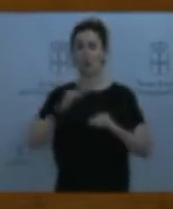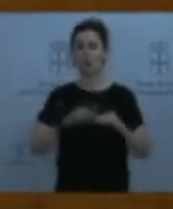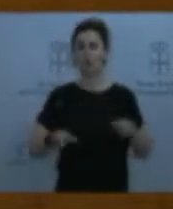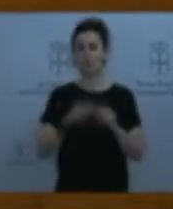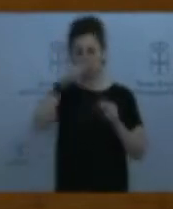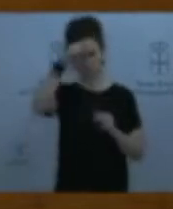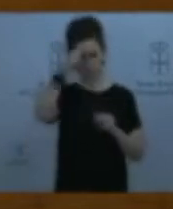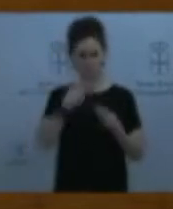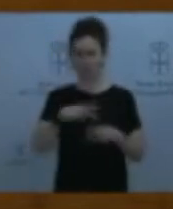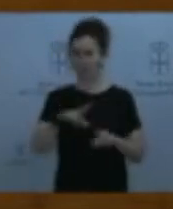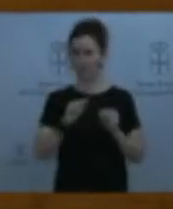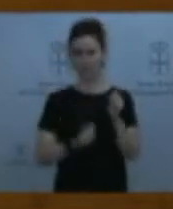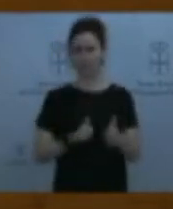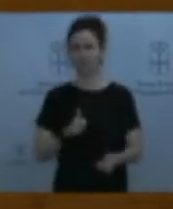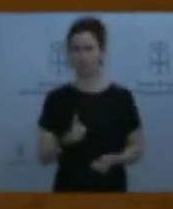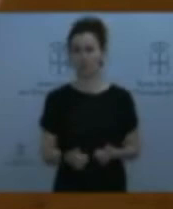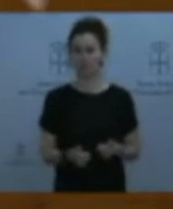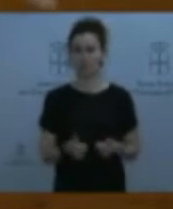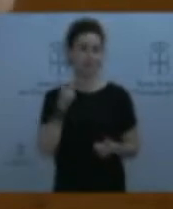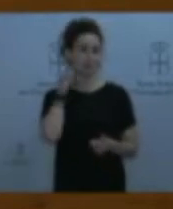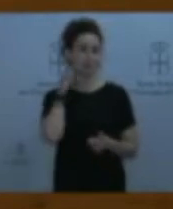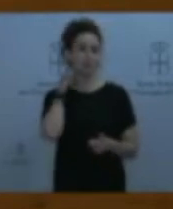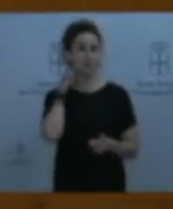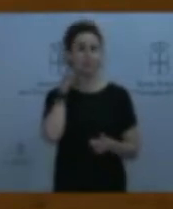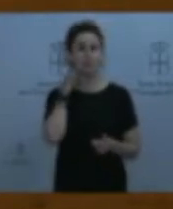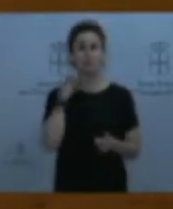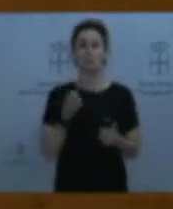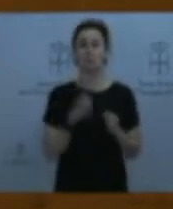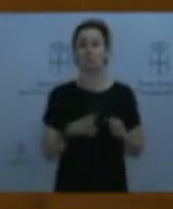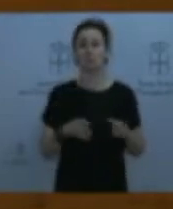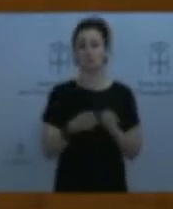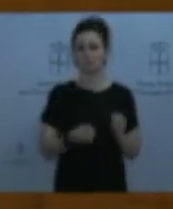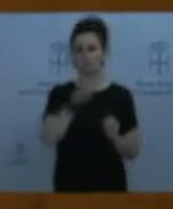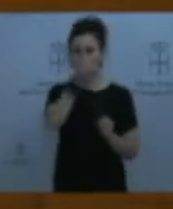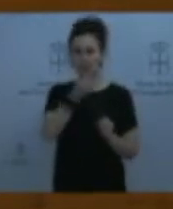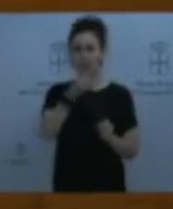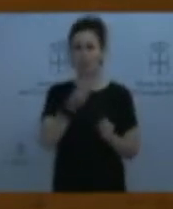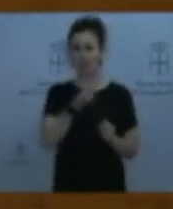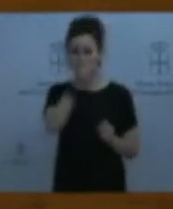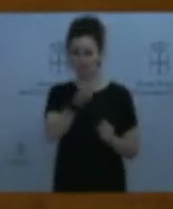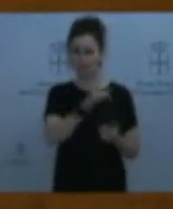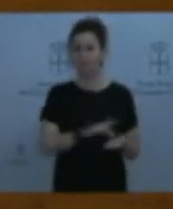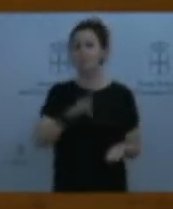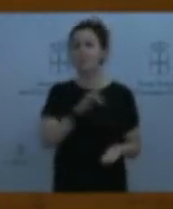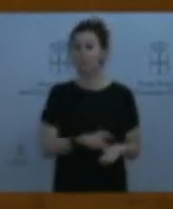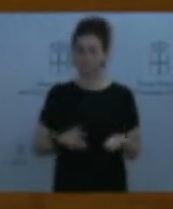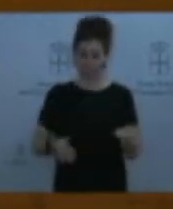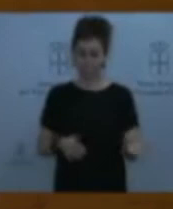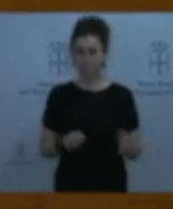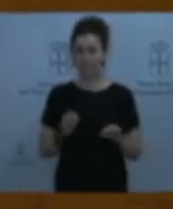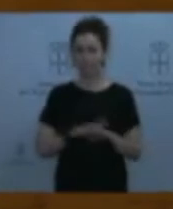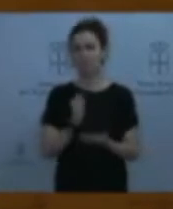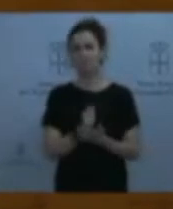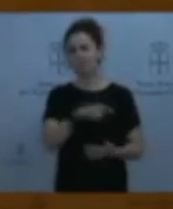¿Por qué nos abrió la boca desde el Partido Popular y el Partido Socialista cuando se trasladaba la oficina de Liberbank para pagar los impuestos en